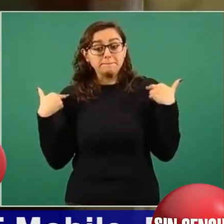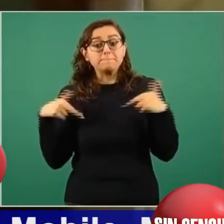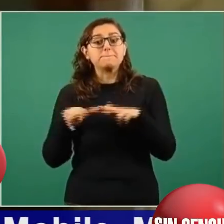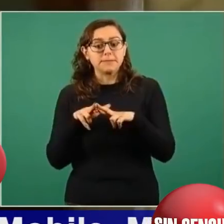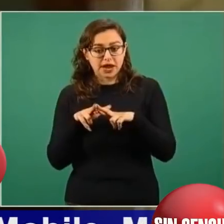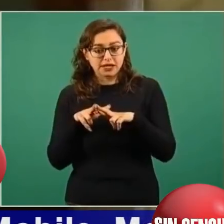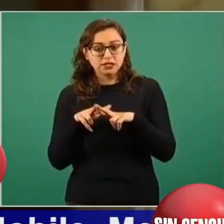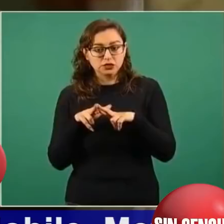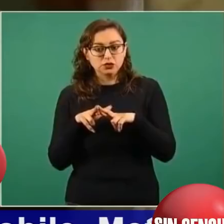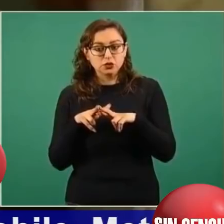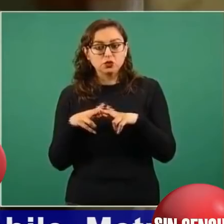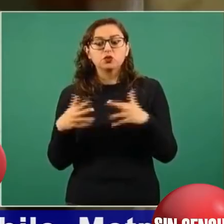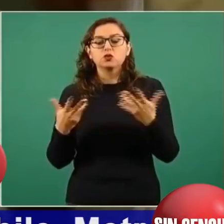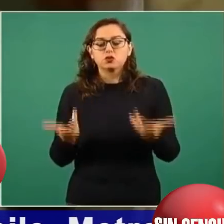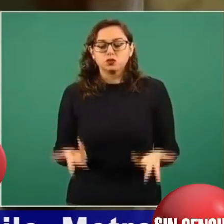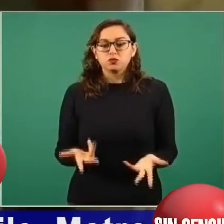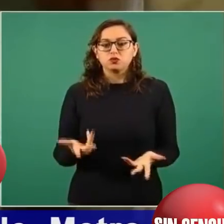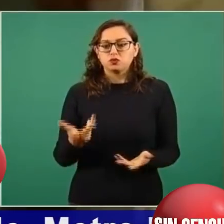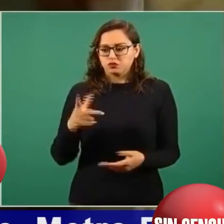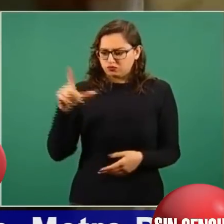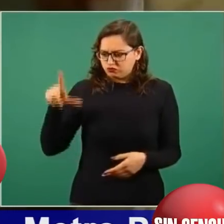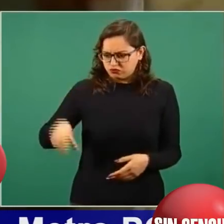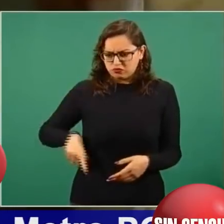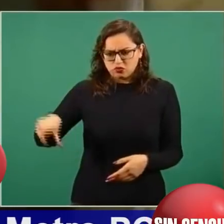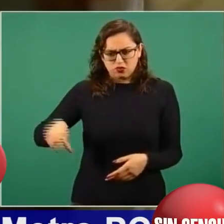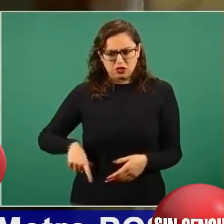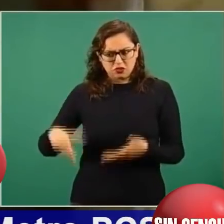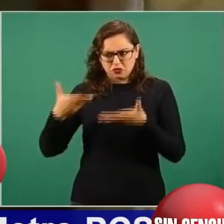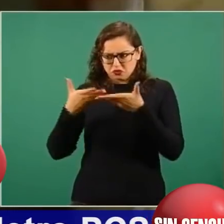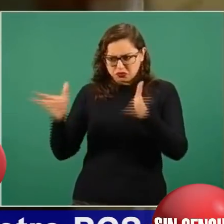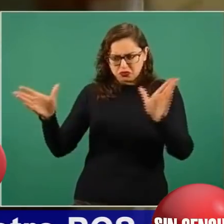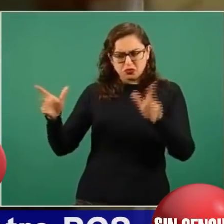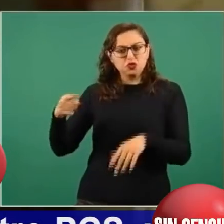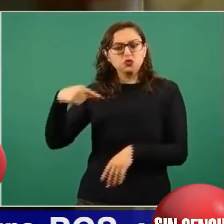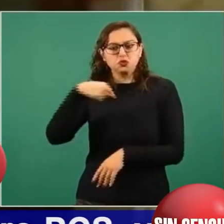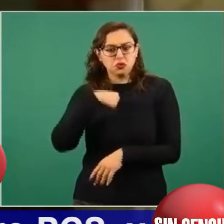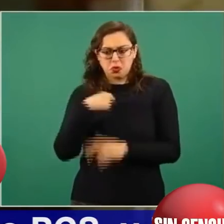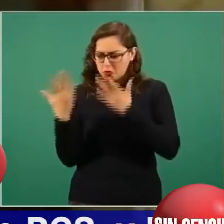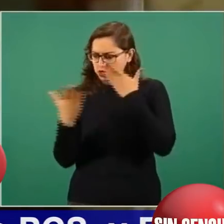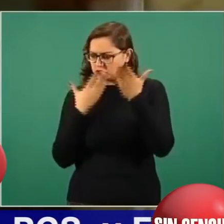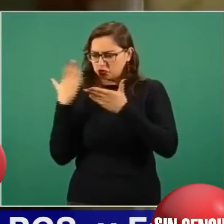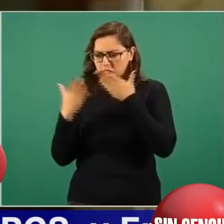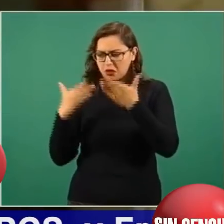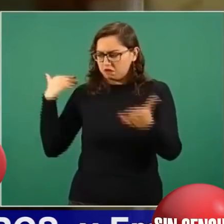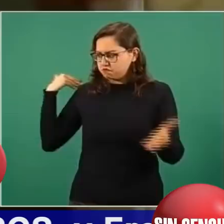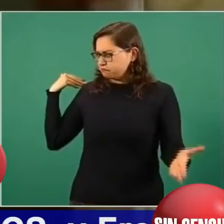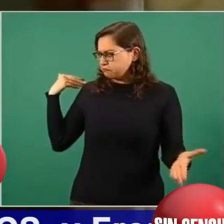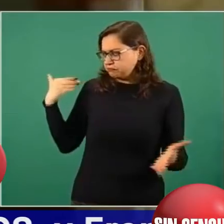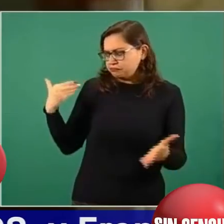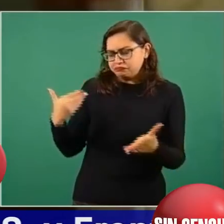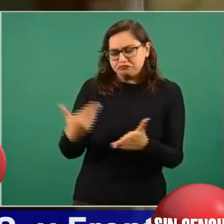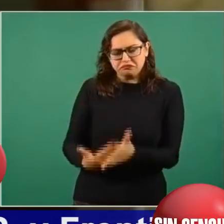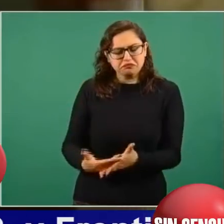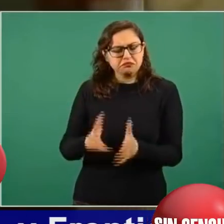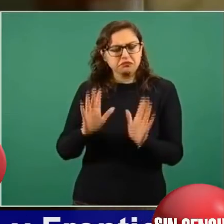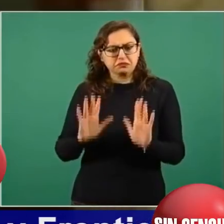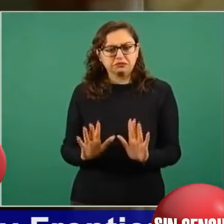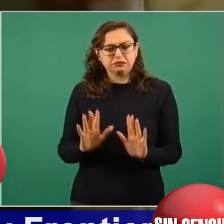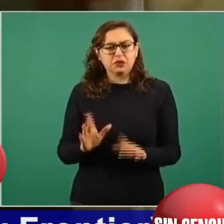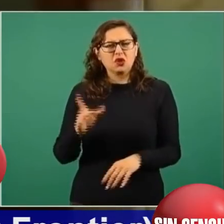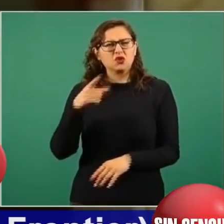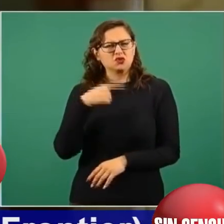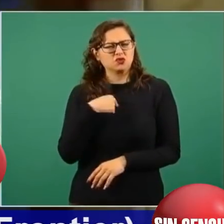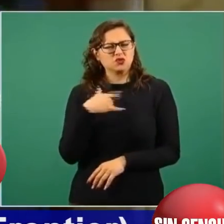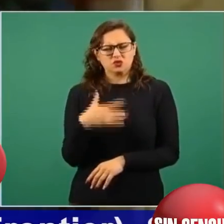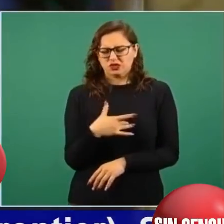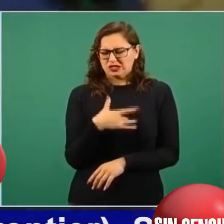producto de la escuela pública y veo con mucha tristeza, señor presidente, que desde hace más de 30 años, desde